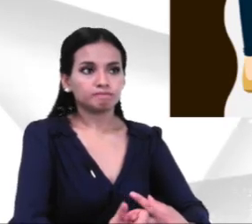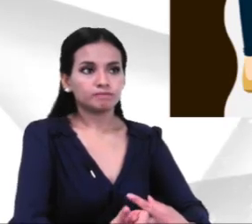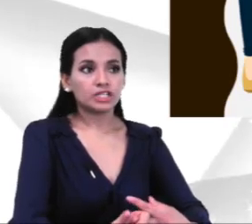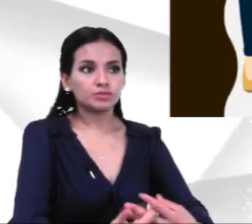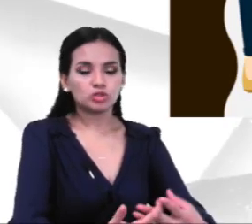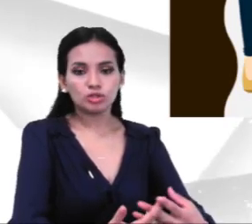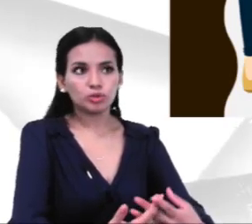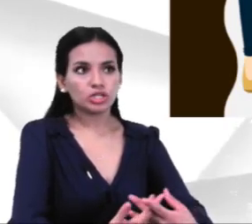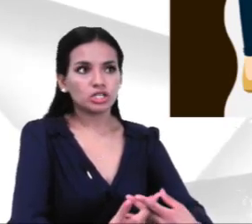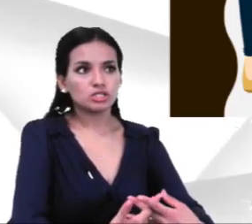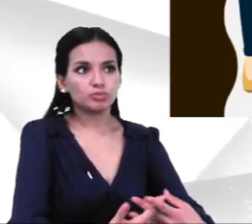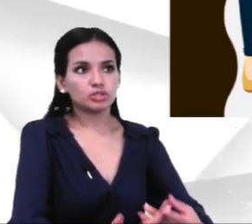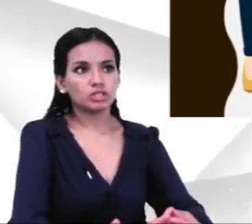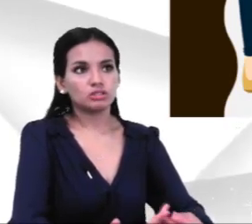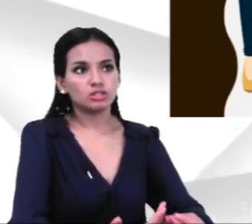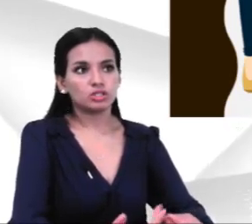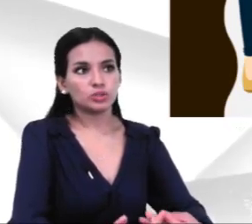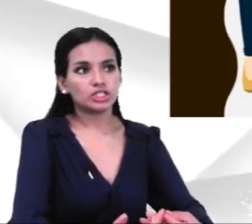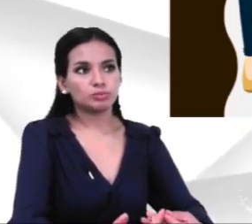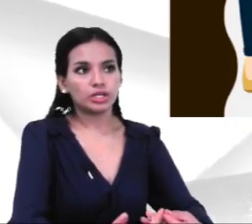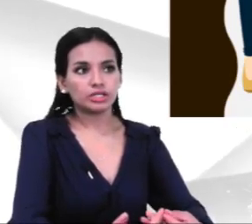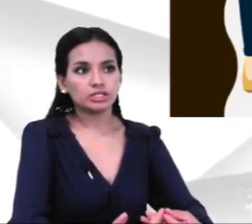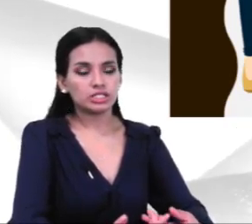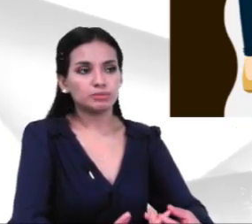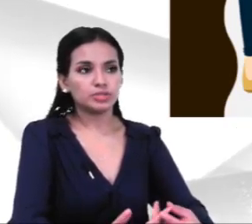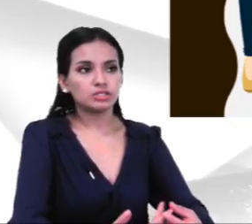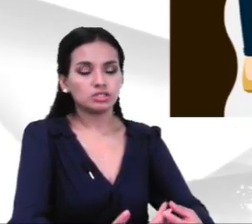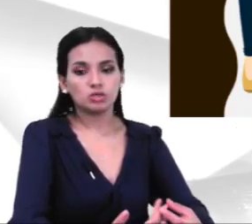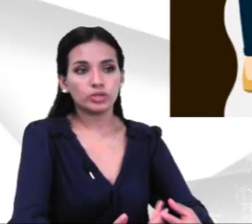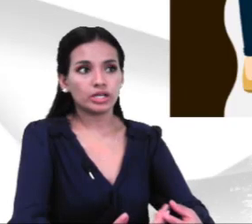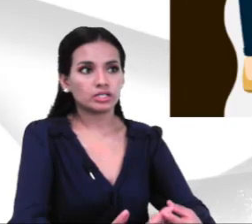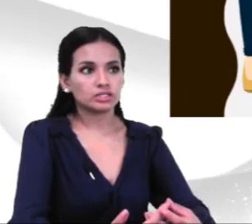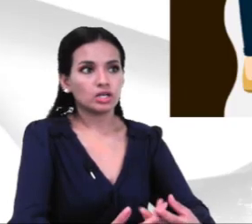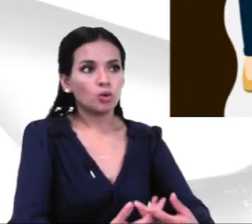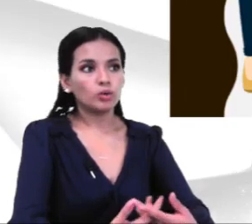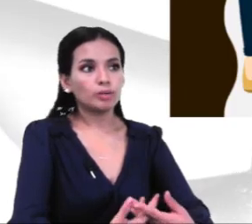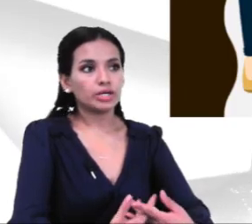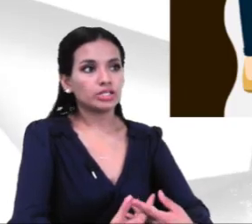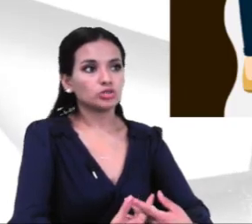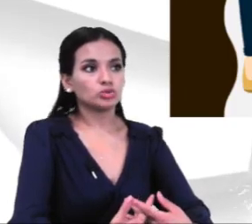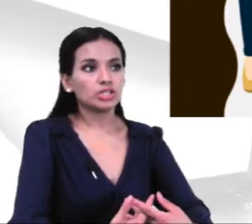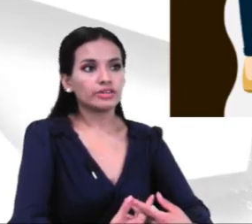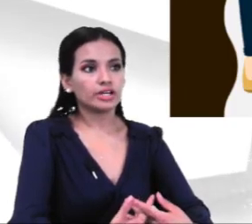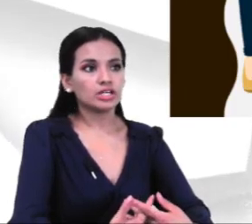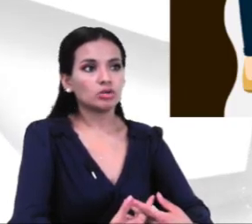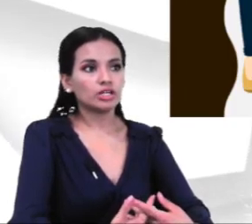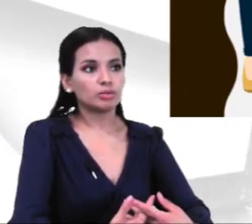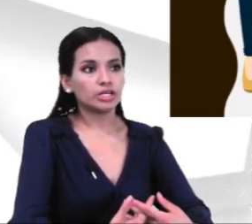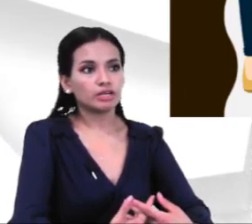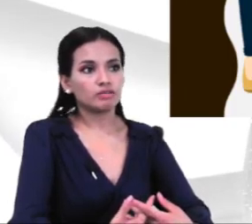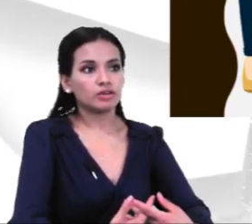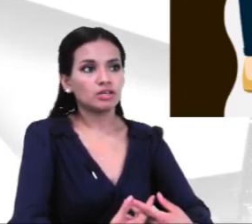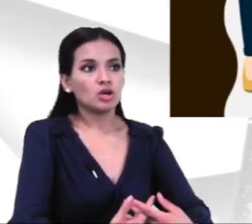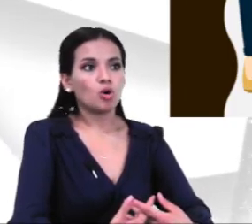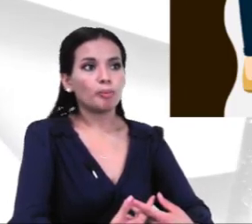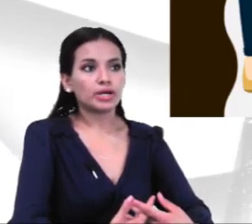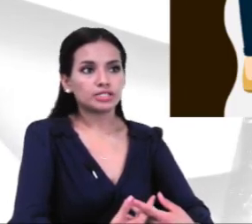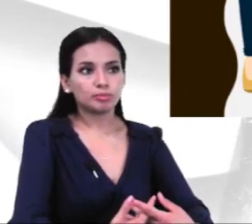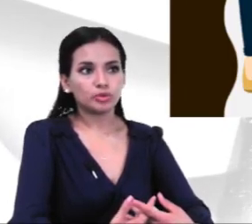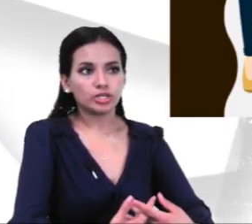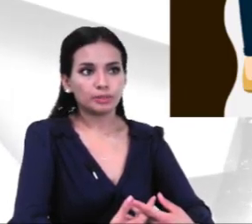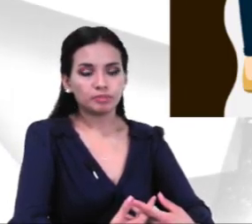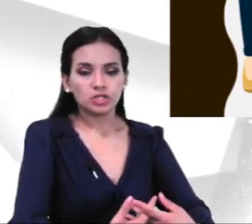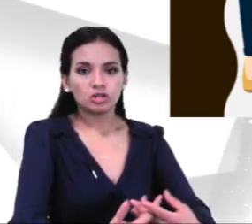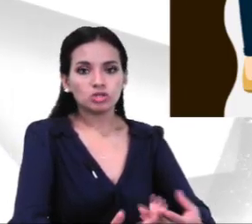descripción de por qué es importante tener nuestras playas limpias y cuidarlas una playa sucia daña a los animales que viven o pasan